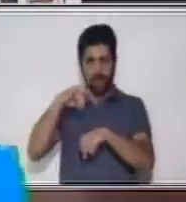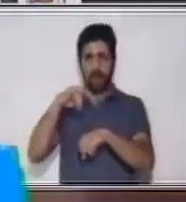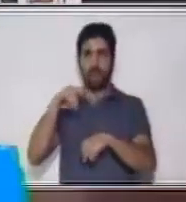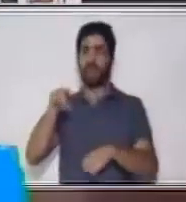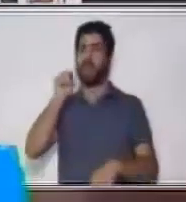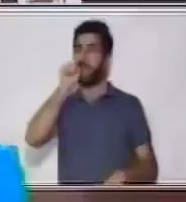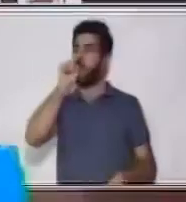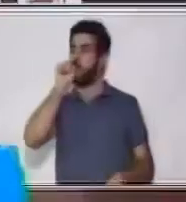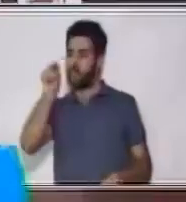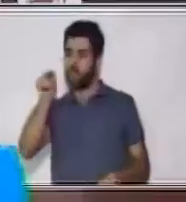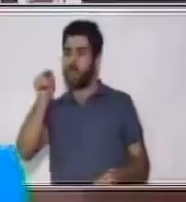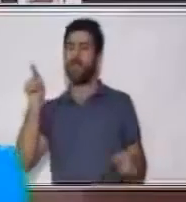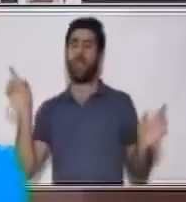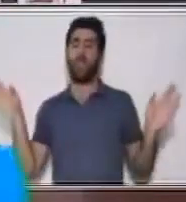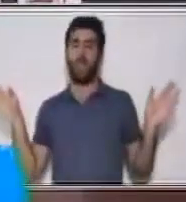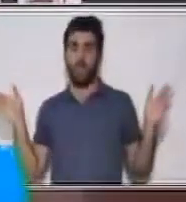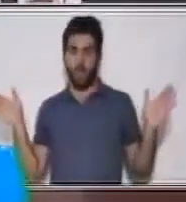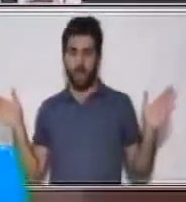colibrí